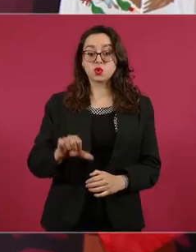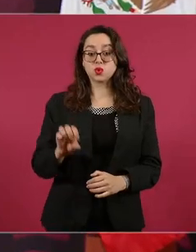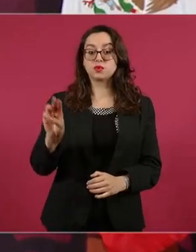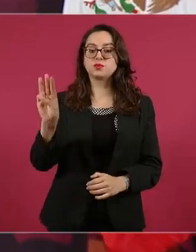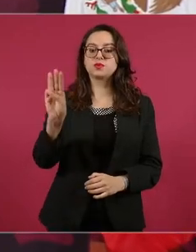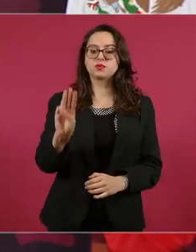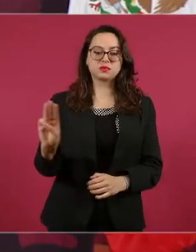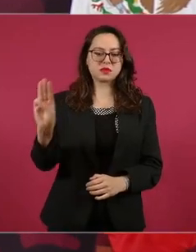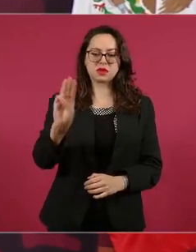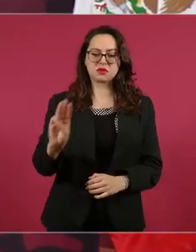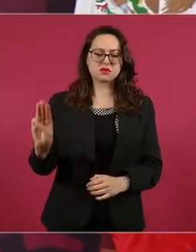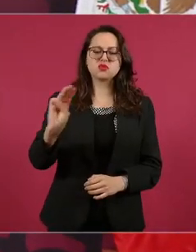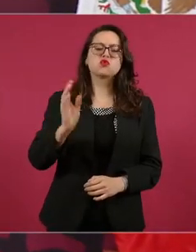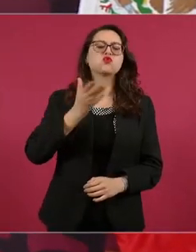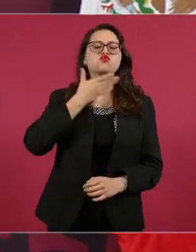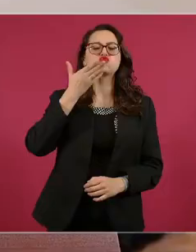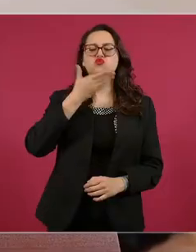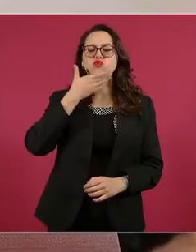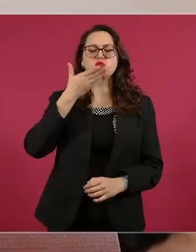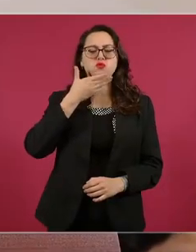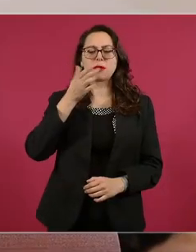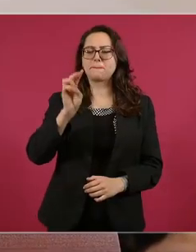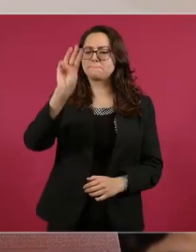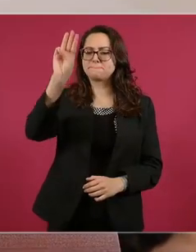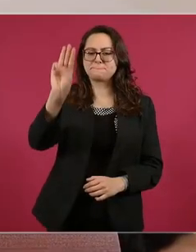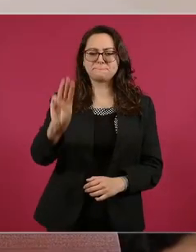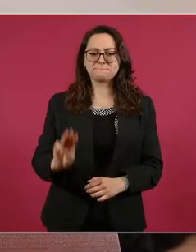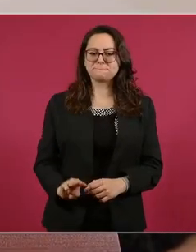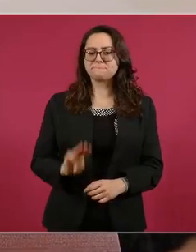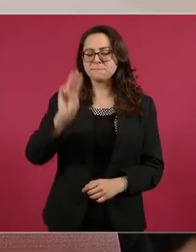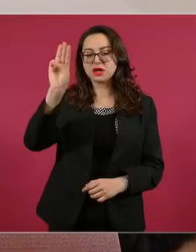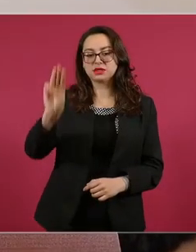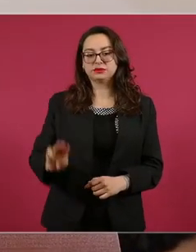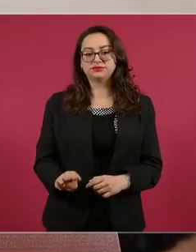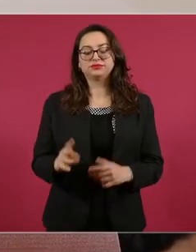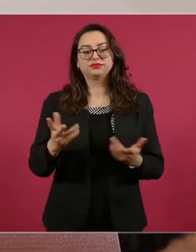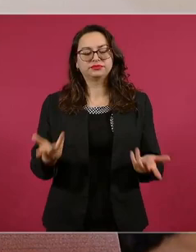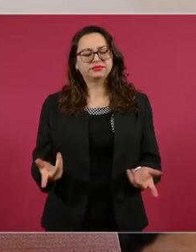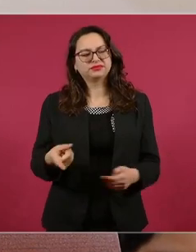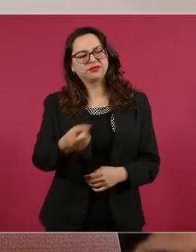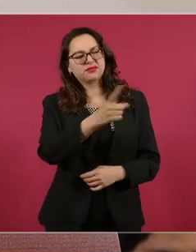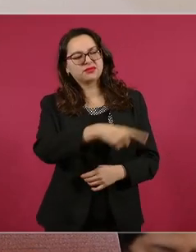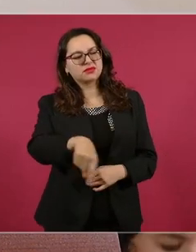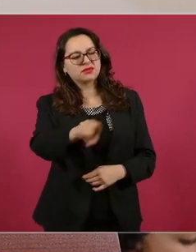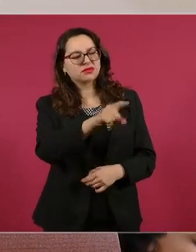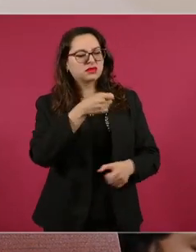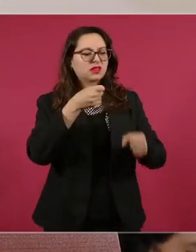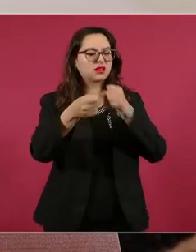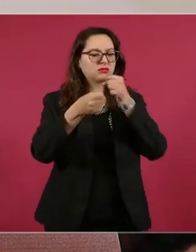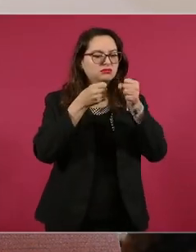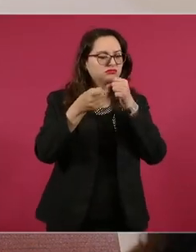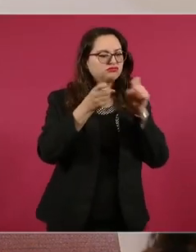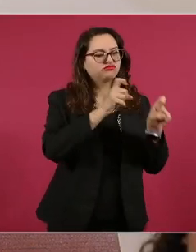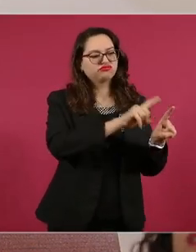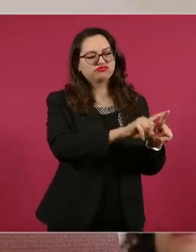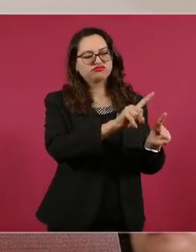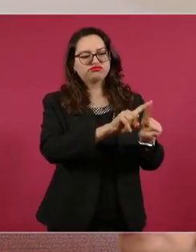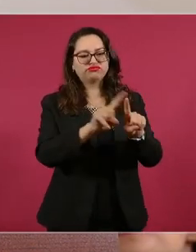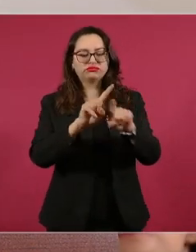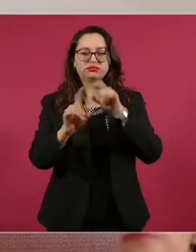hacemos todos los miércoles, a dar a conocer quién es quién en las mentiras de la